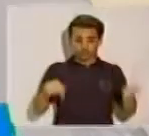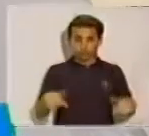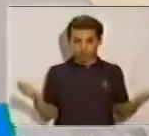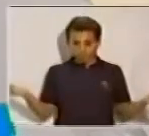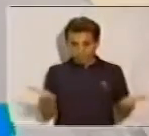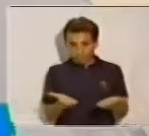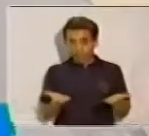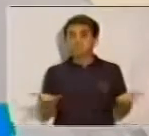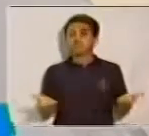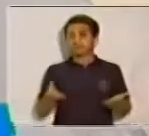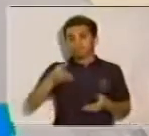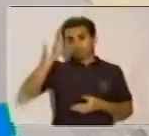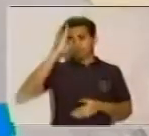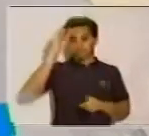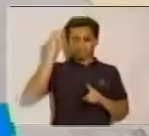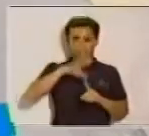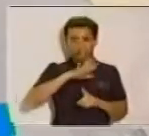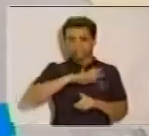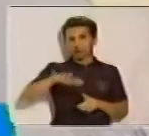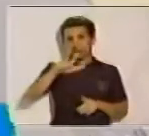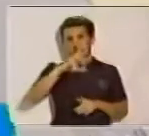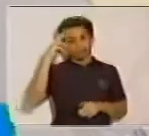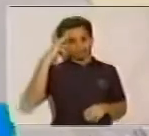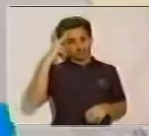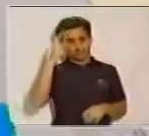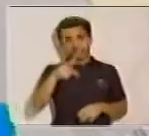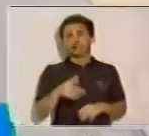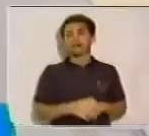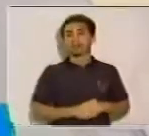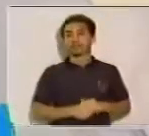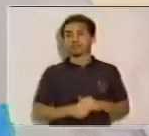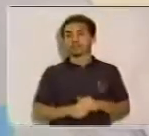hoy. Que Dios los bendiga y recuerde,